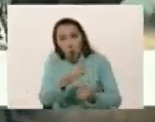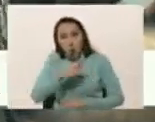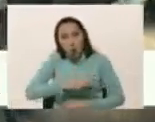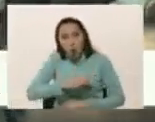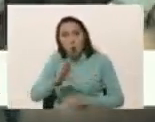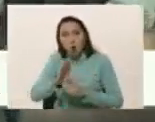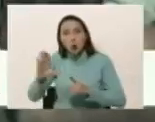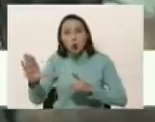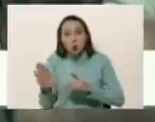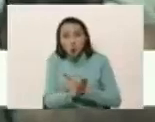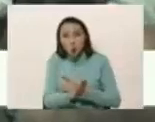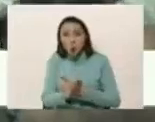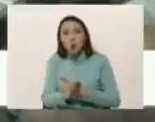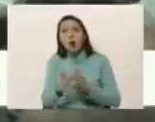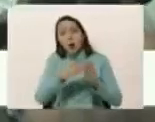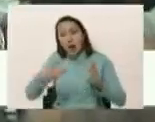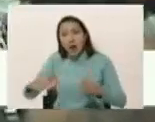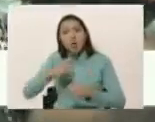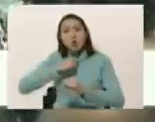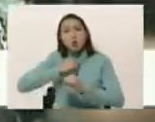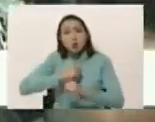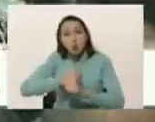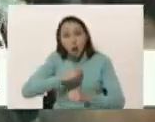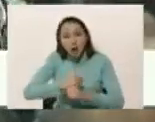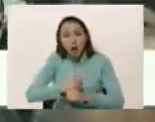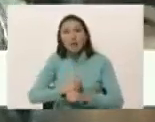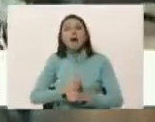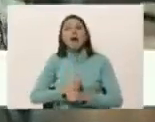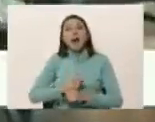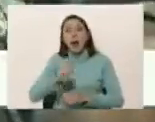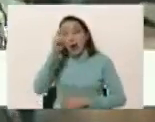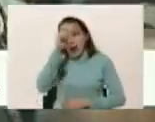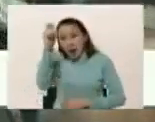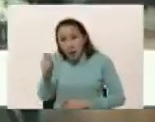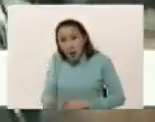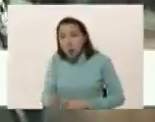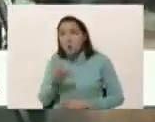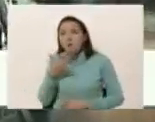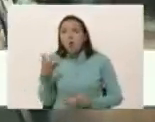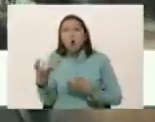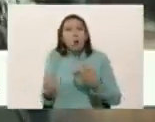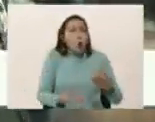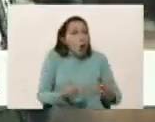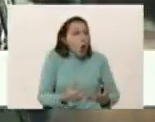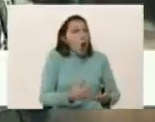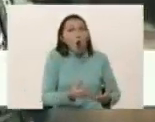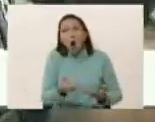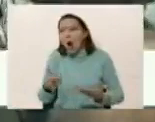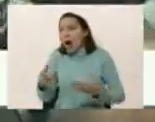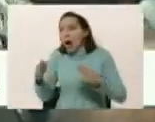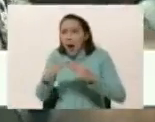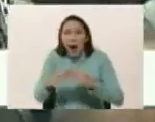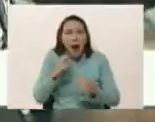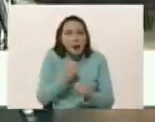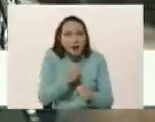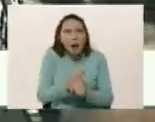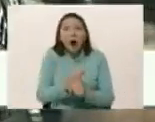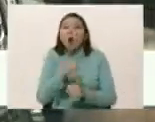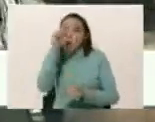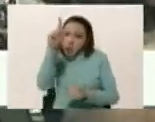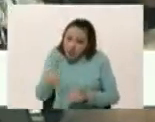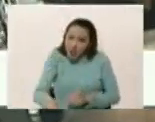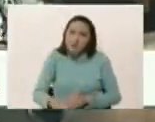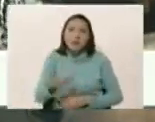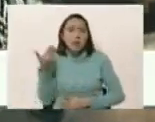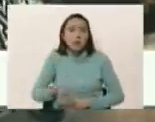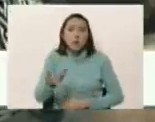el derecho a trabajar el derecho que se reconozca que cocinar fregar planchar y que eso lo hacemos